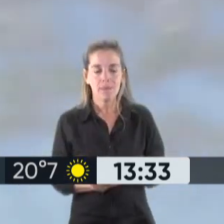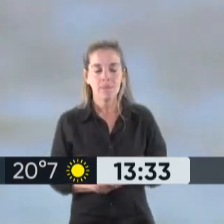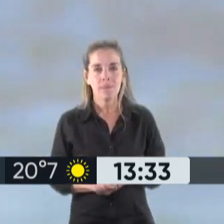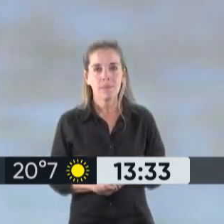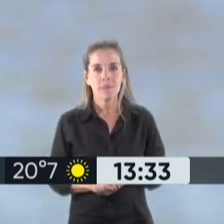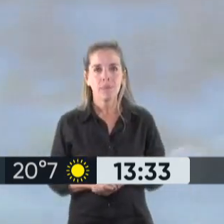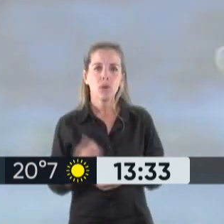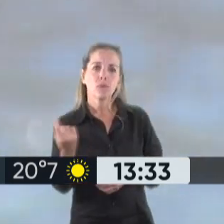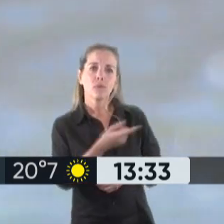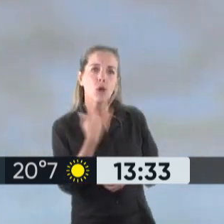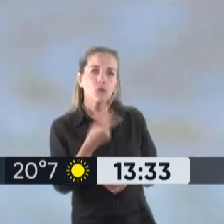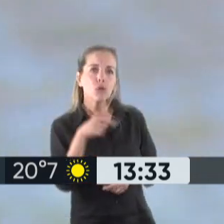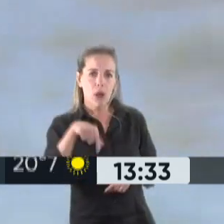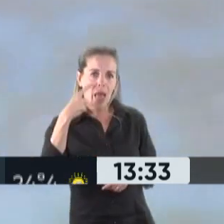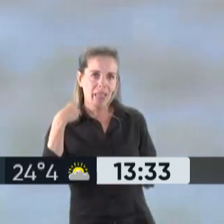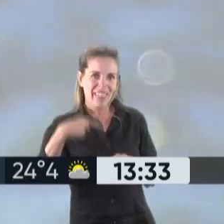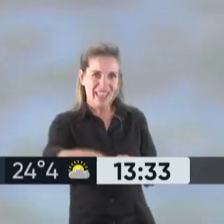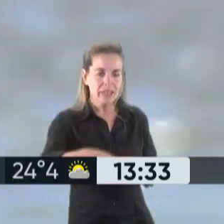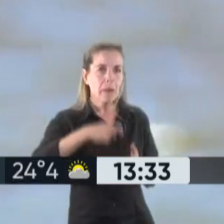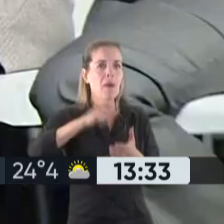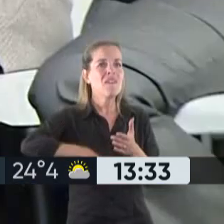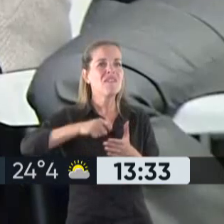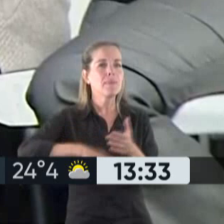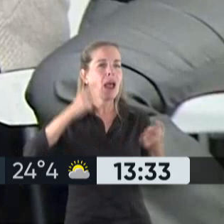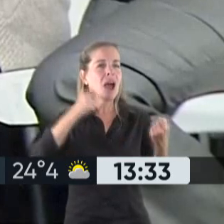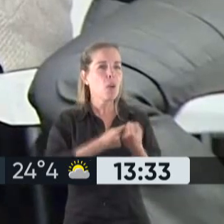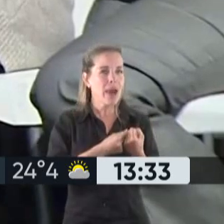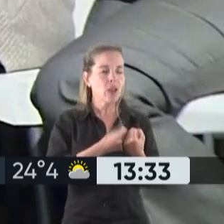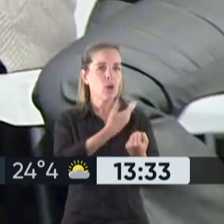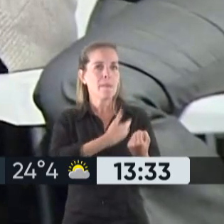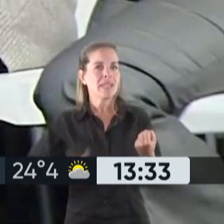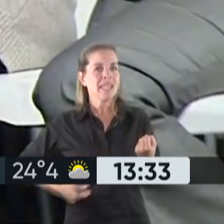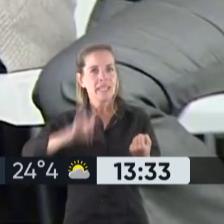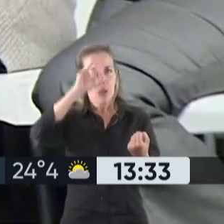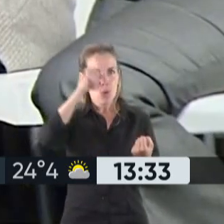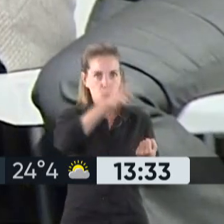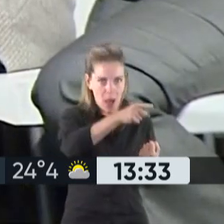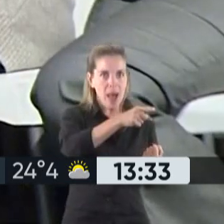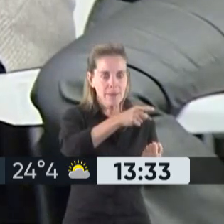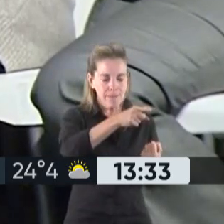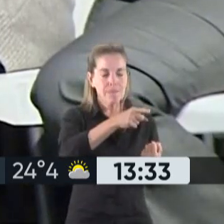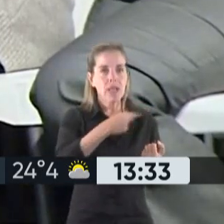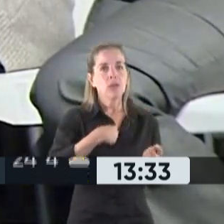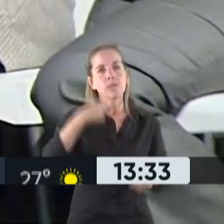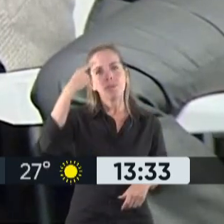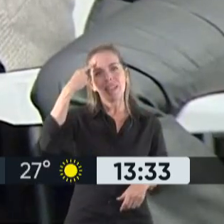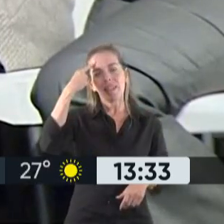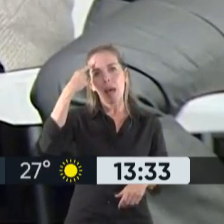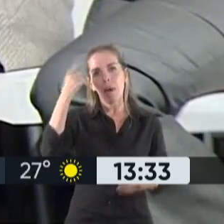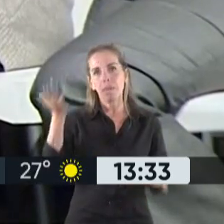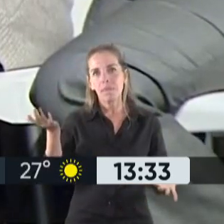nosotros en estos días vamos a firmar una serie de acuerdos con el presidente del Uruguay y yo pensaba, ¿no?